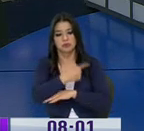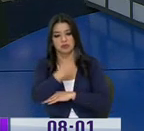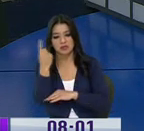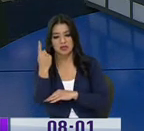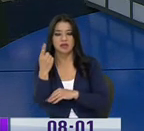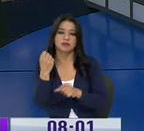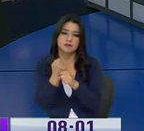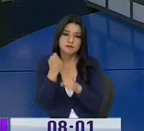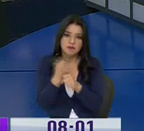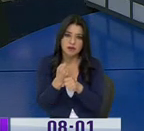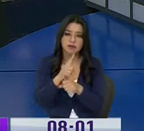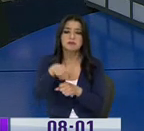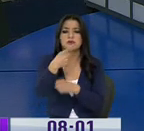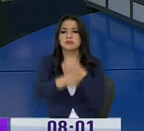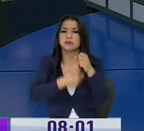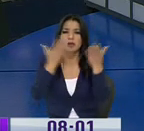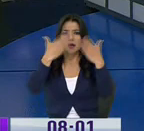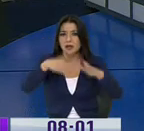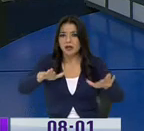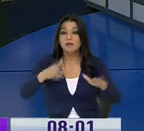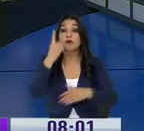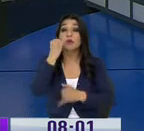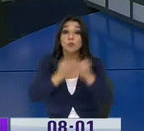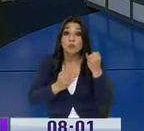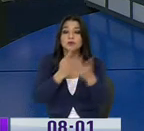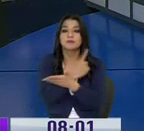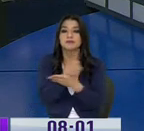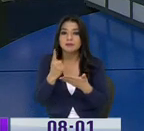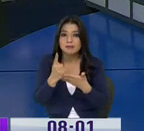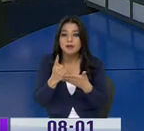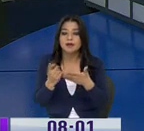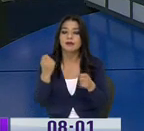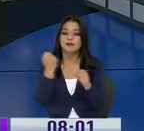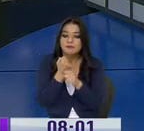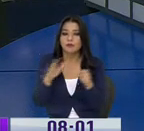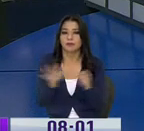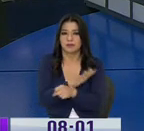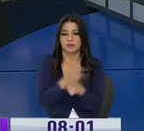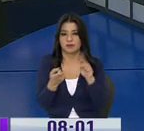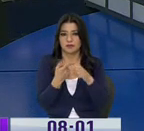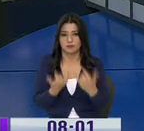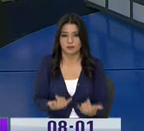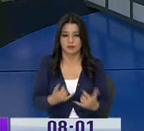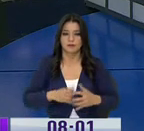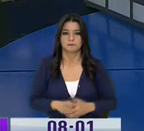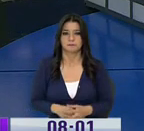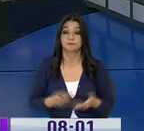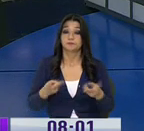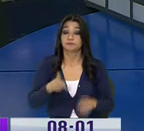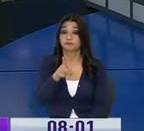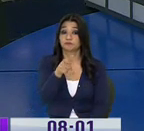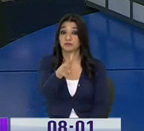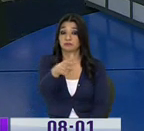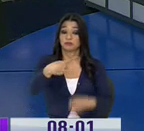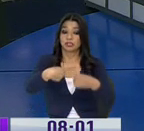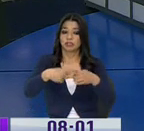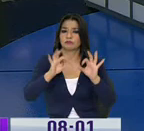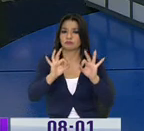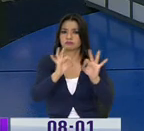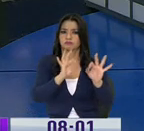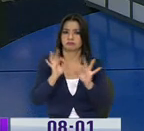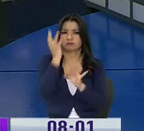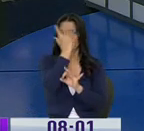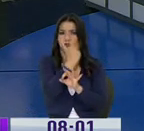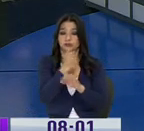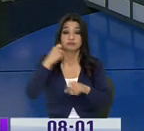año, entonces definitivamente esta es la última semana laboral, hasta hoy. Hasta hoy. Vecinos, no se olviden que de ustedes dependen que la ciudad esté en buen estado, ¿no? Recuerden